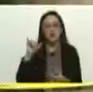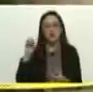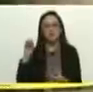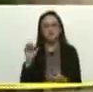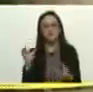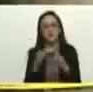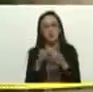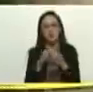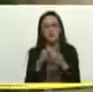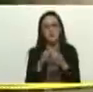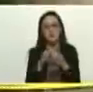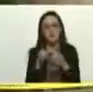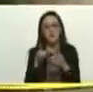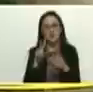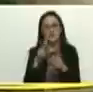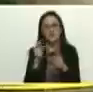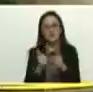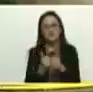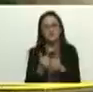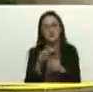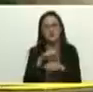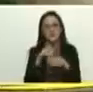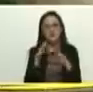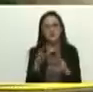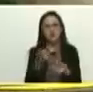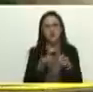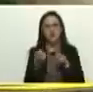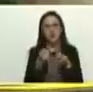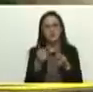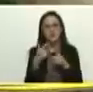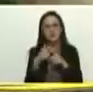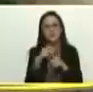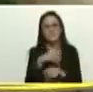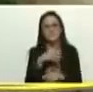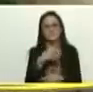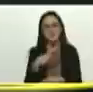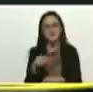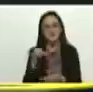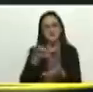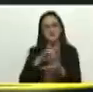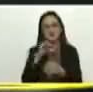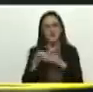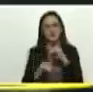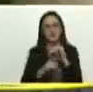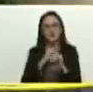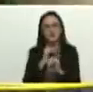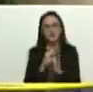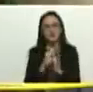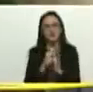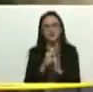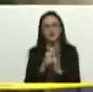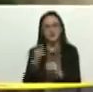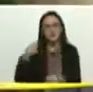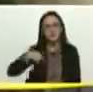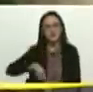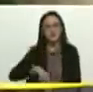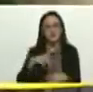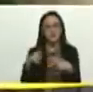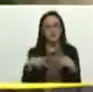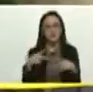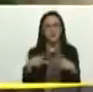compañeros Héctor Silva, viceministro de Economía y presidente del Centro Internacional de Inversión